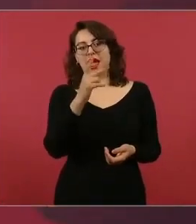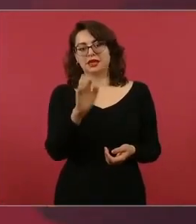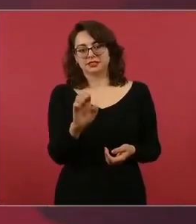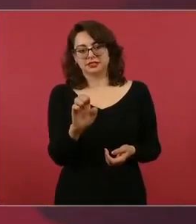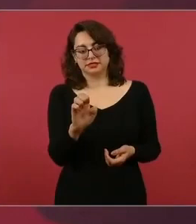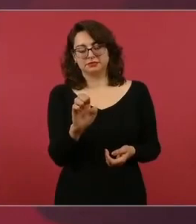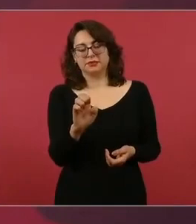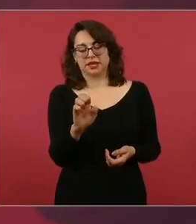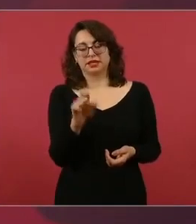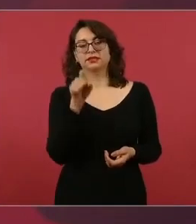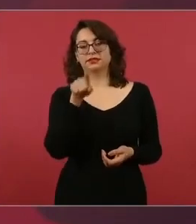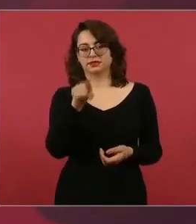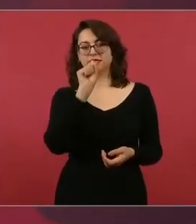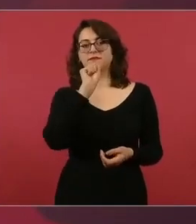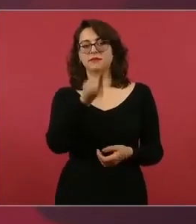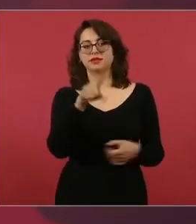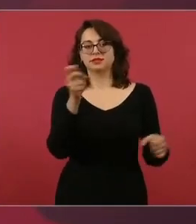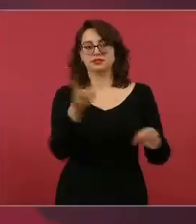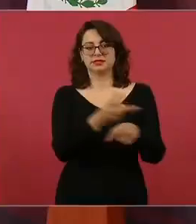otro secretario de Hacienda,